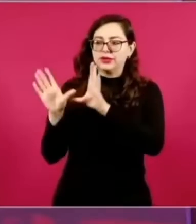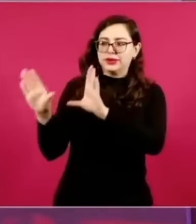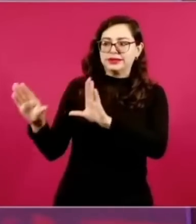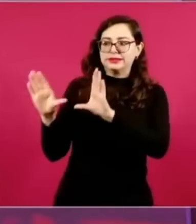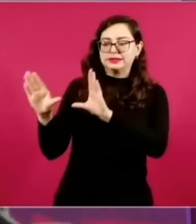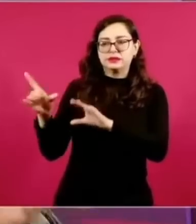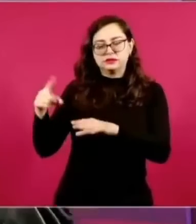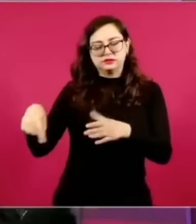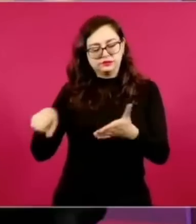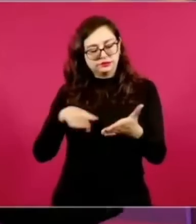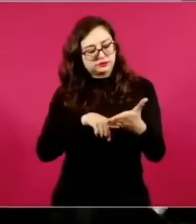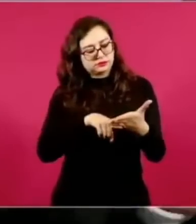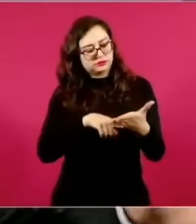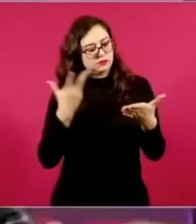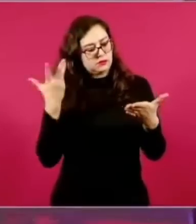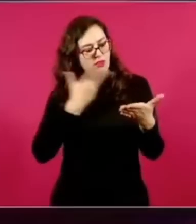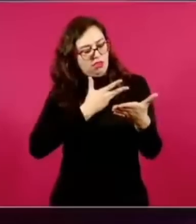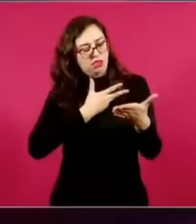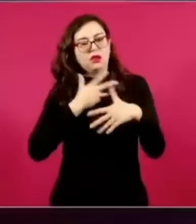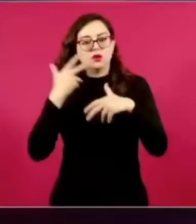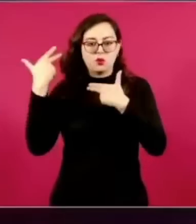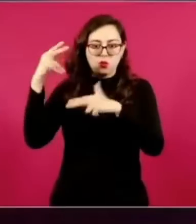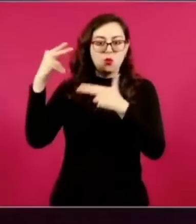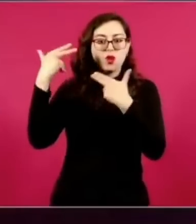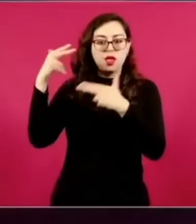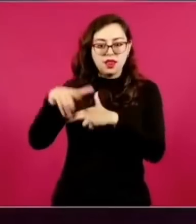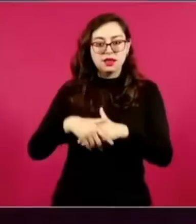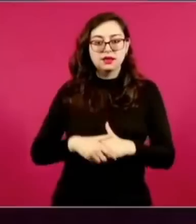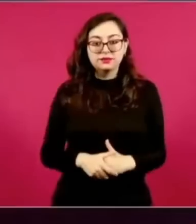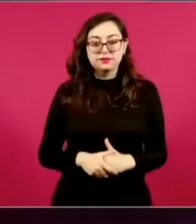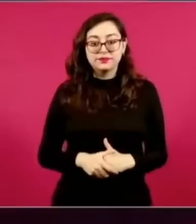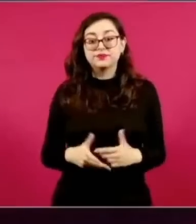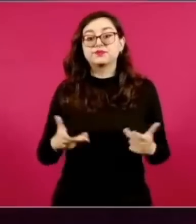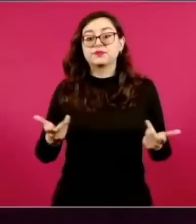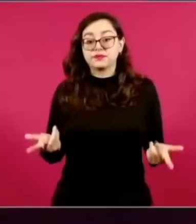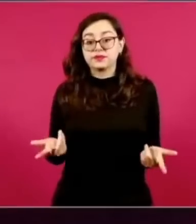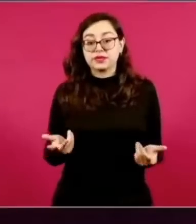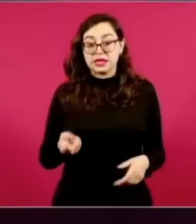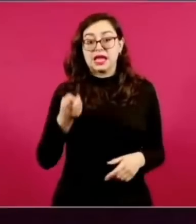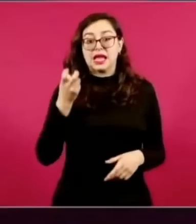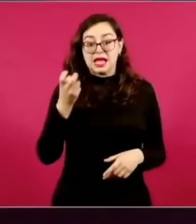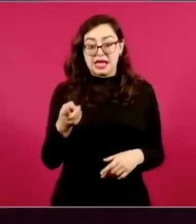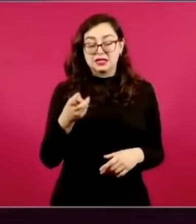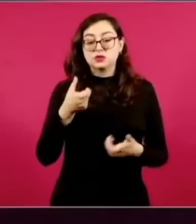y es a través del periodismo. Los revolucionarios